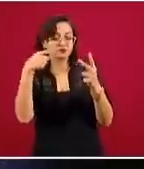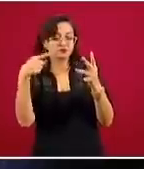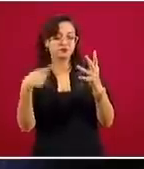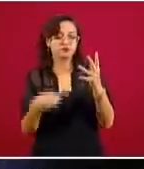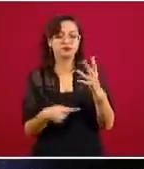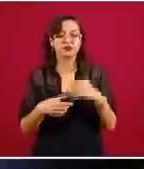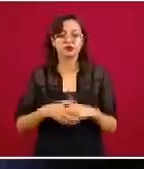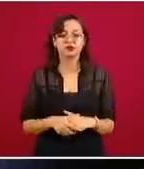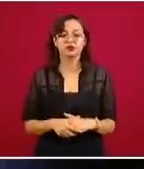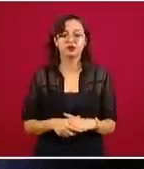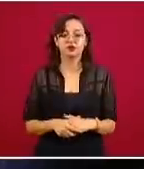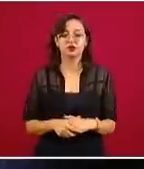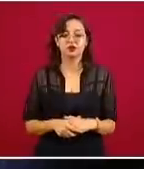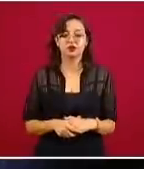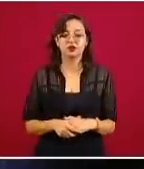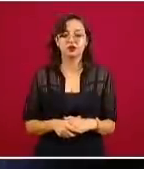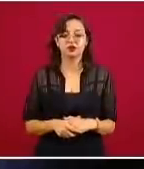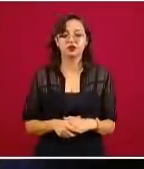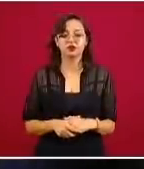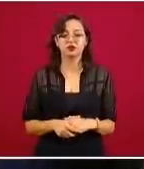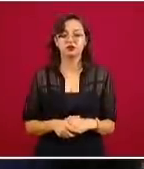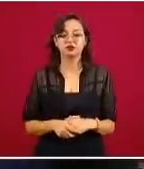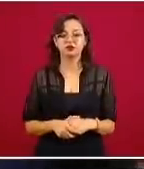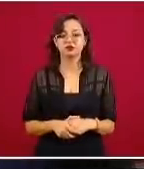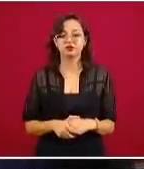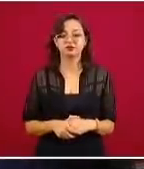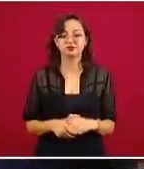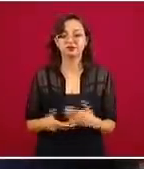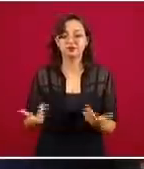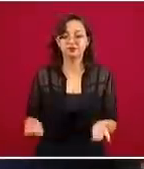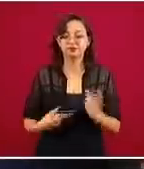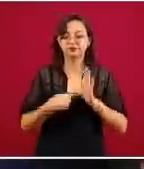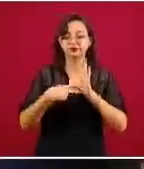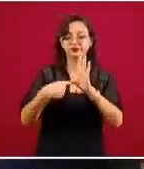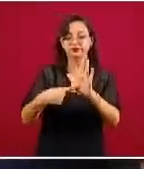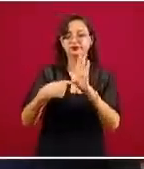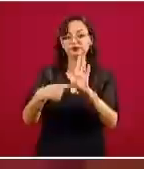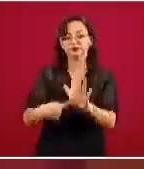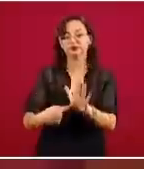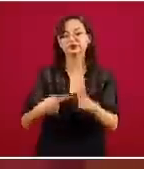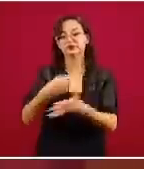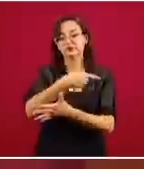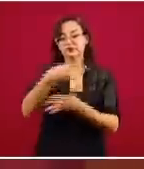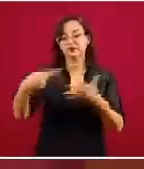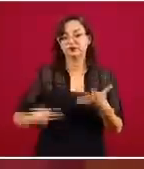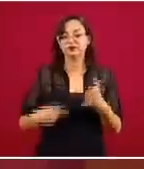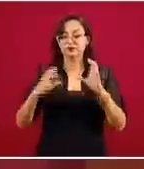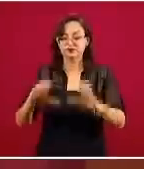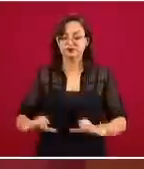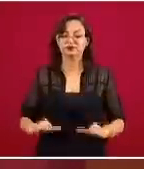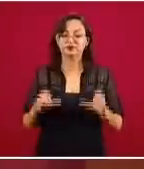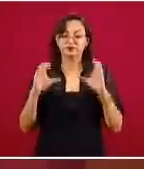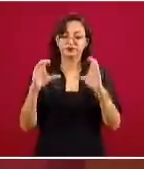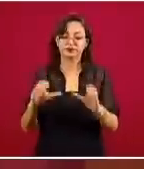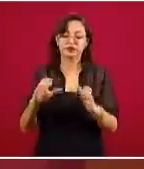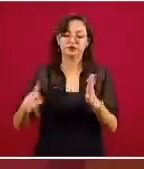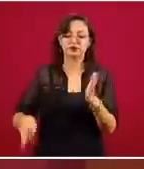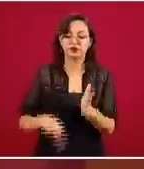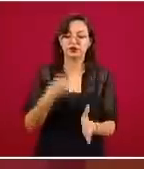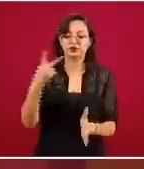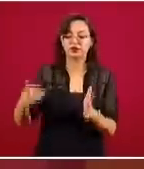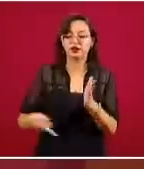Y estas recomendaciones se basan en la evidencia que acabo de presentar y su análisis cuidadoso. Hemos tenido